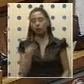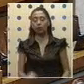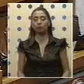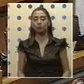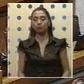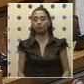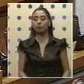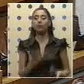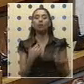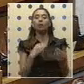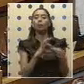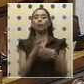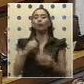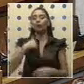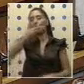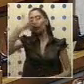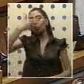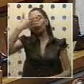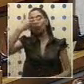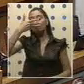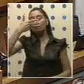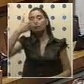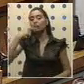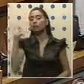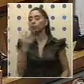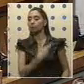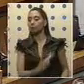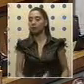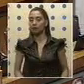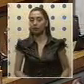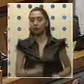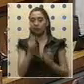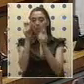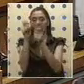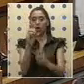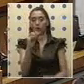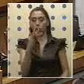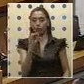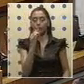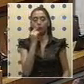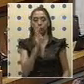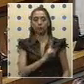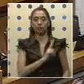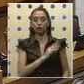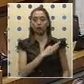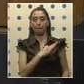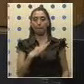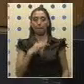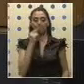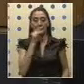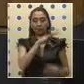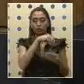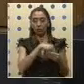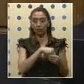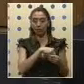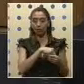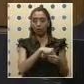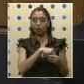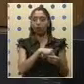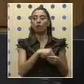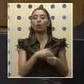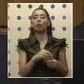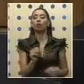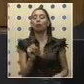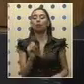El motivo de esto es, Presidente, enviarle un oficio al señor Ministro del Interior para que